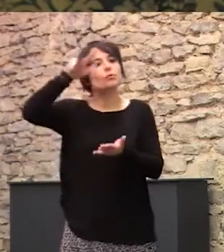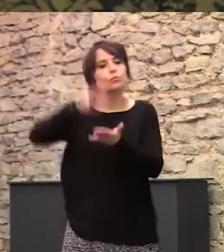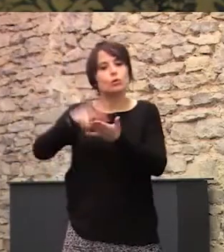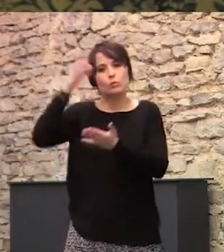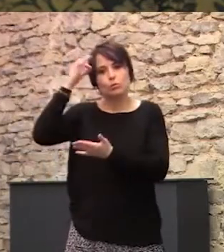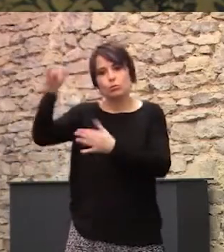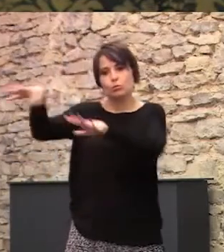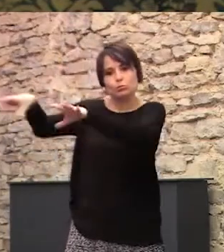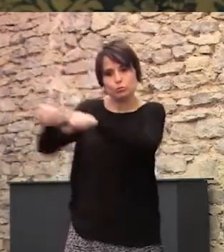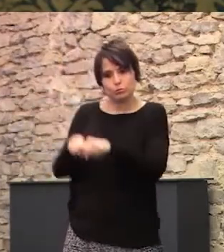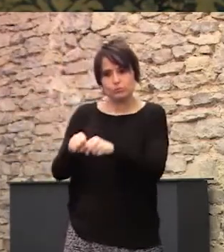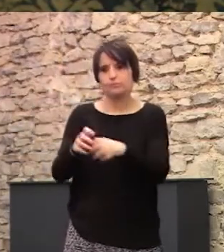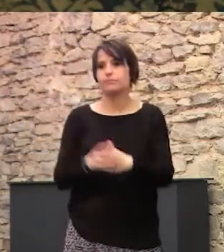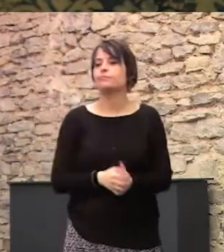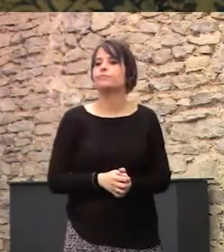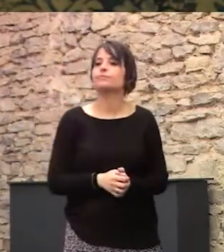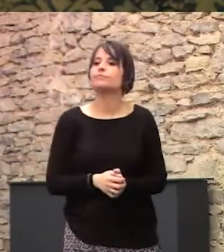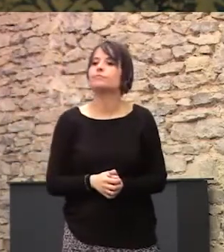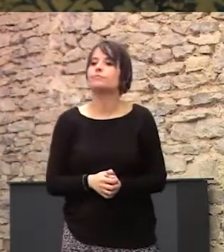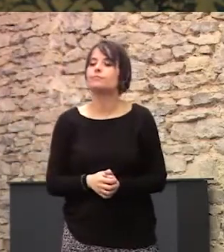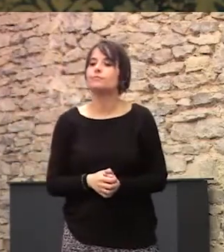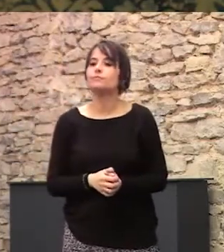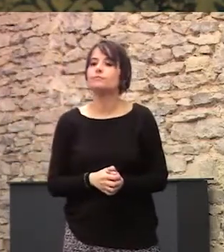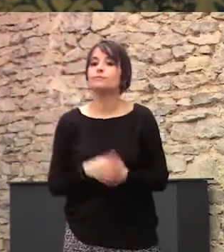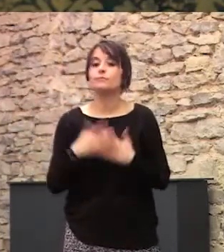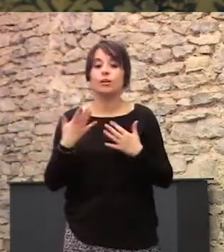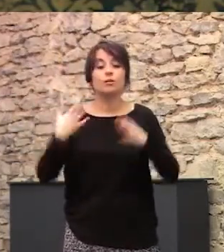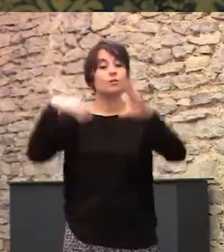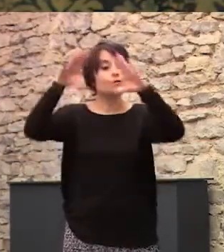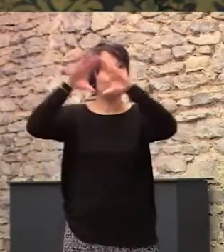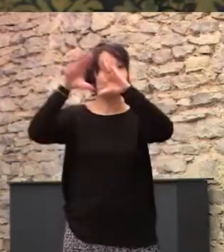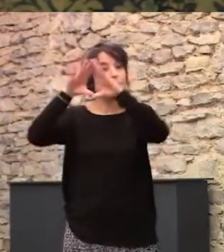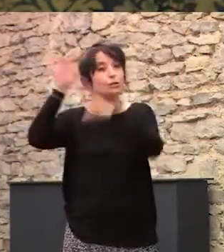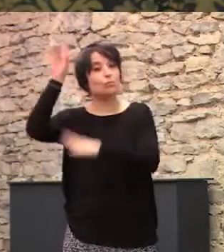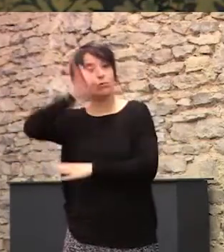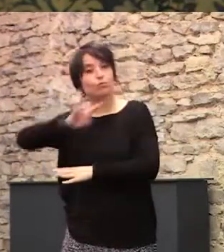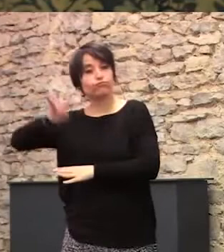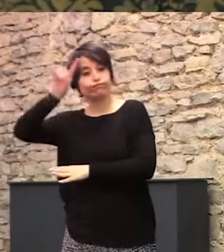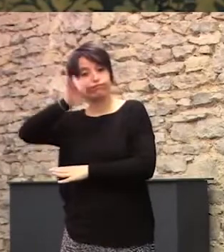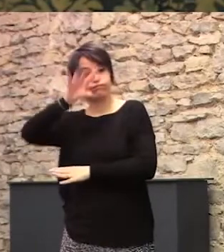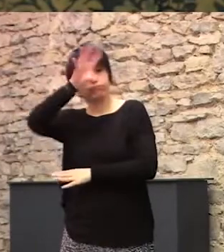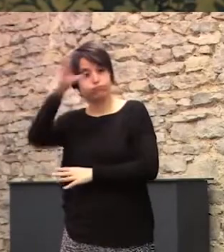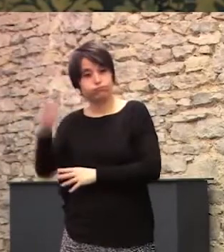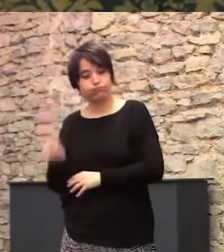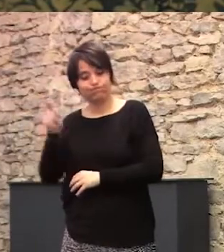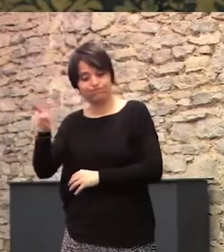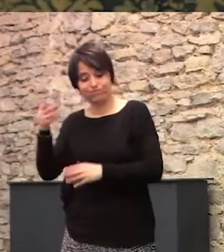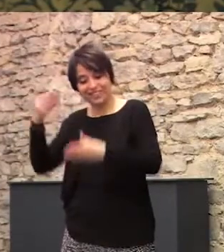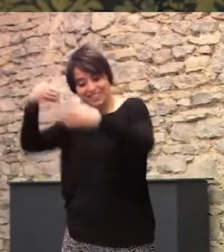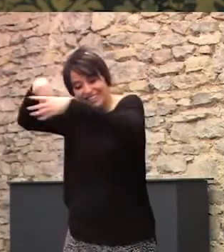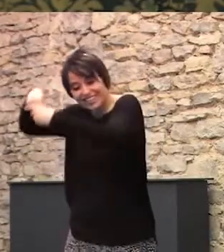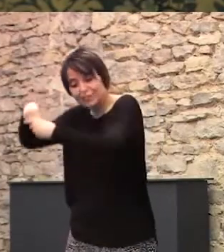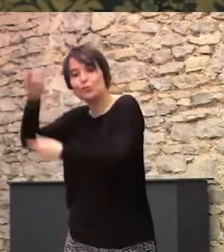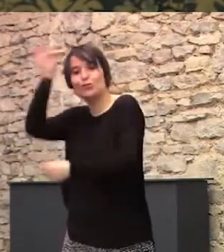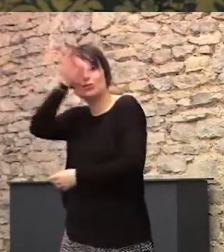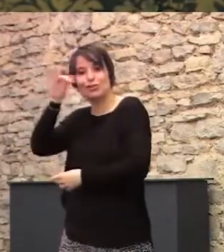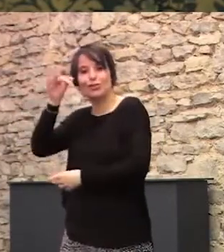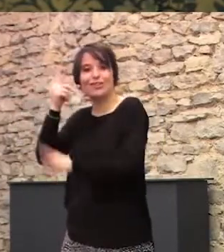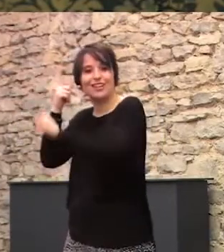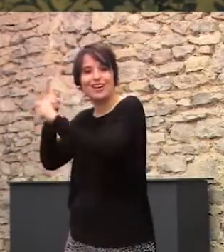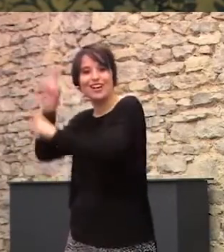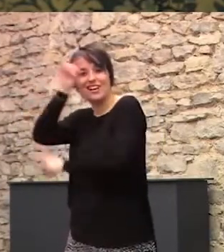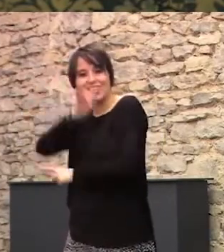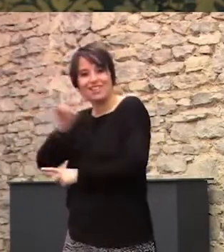pueblos. Bien, entonces el feminismo afroamericano, al integrar el tema del racismo en la teoría